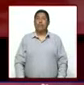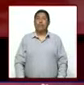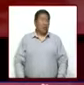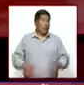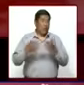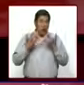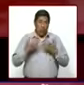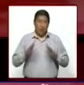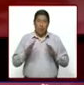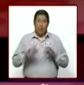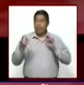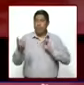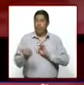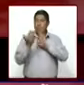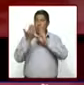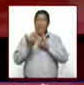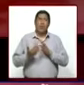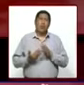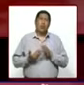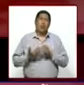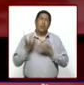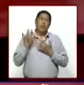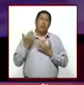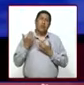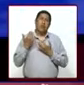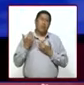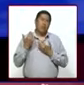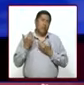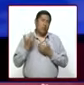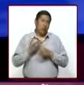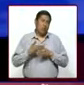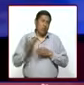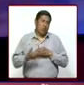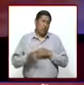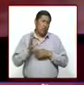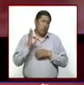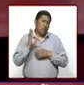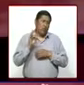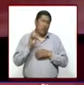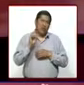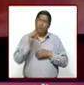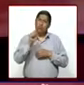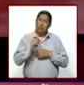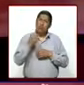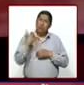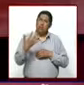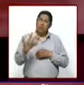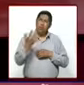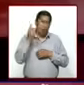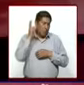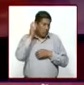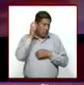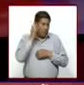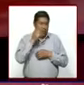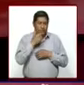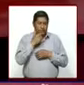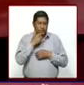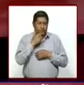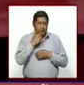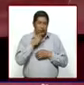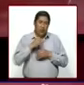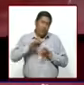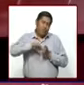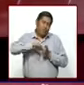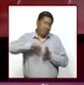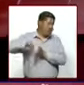Bueno, y esta audiencia ha ingresado a un cuarto intermedio, en realidad ha concluido a las 19:05, donde, como usted escuchaba, se ha